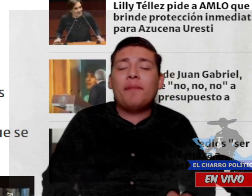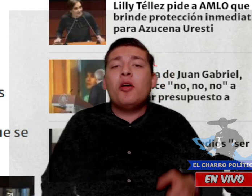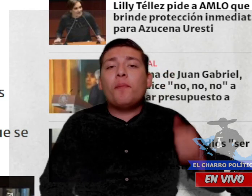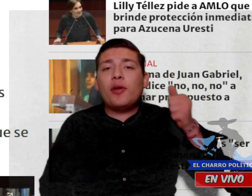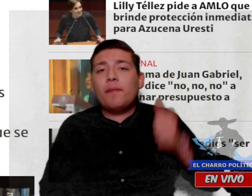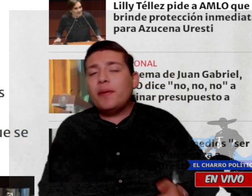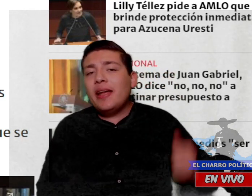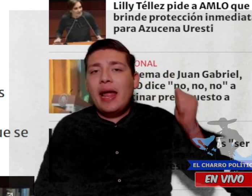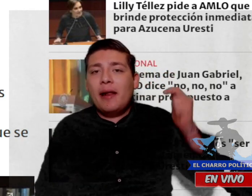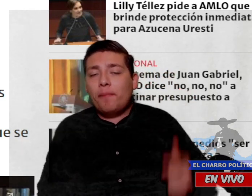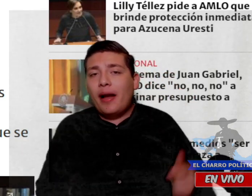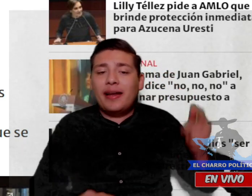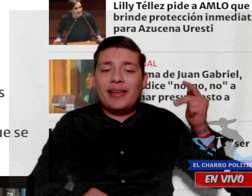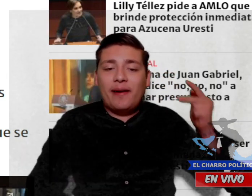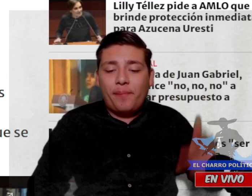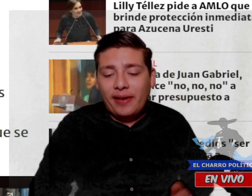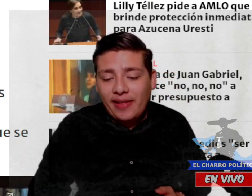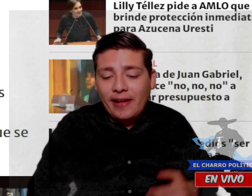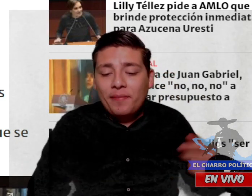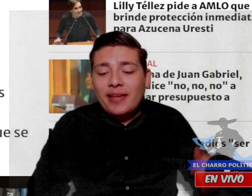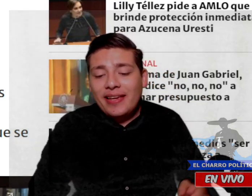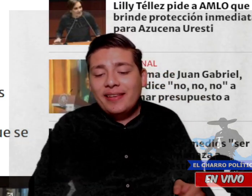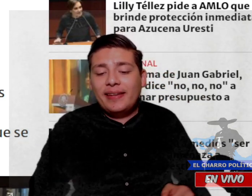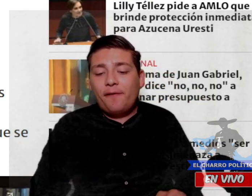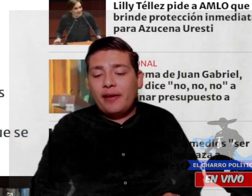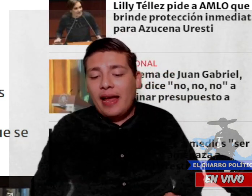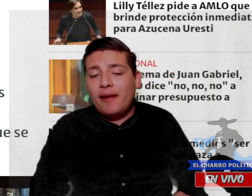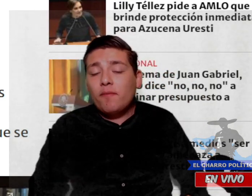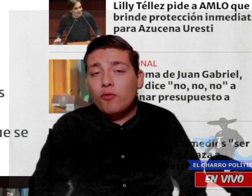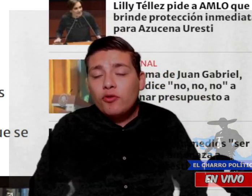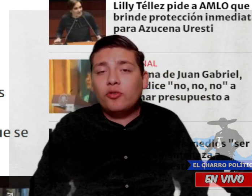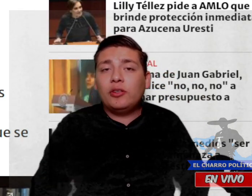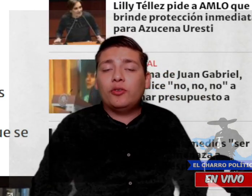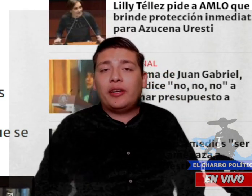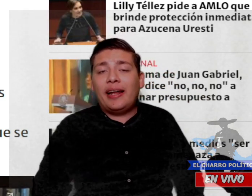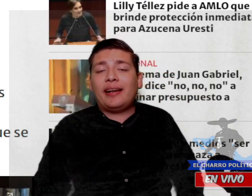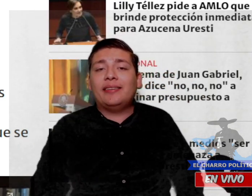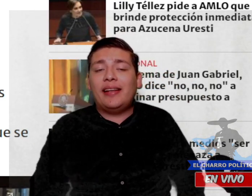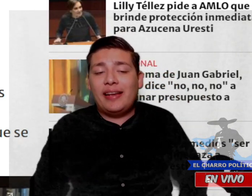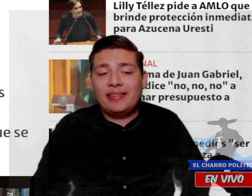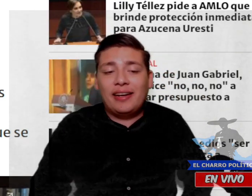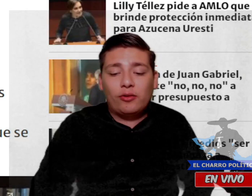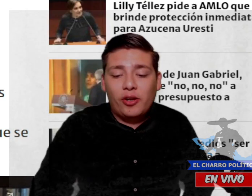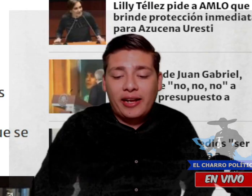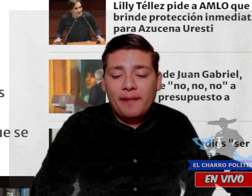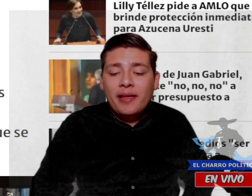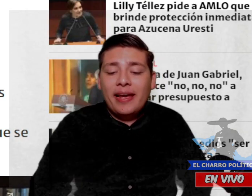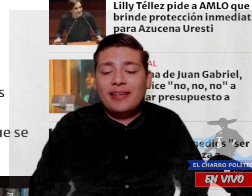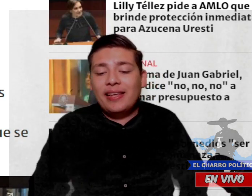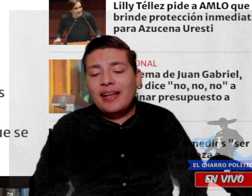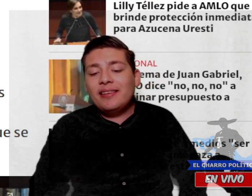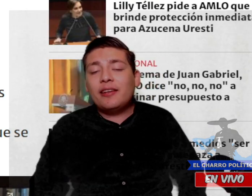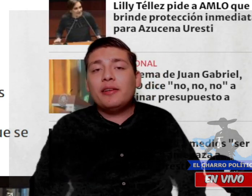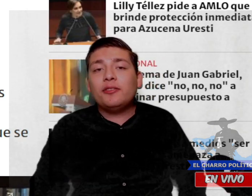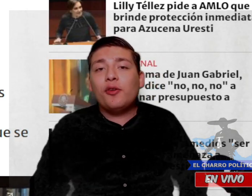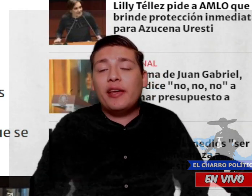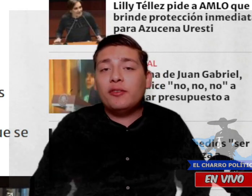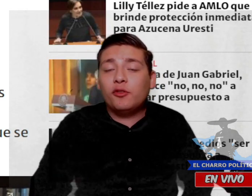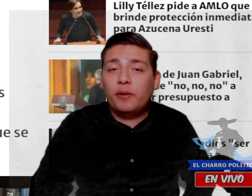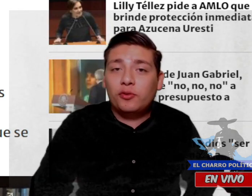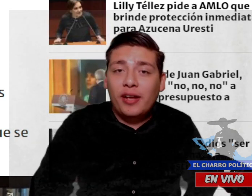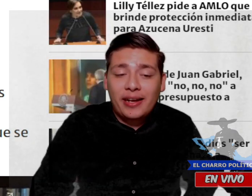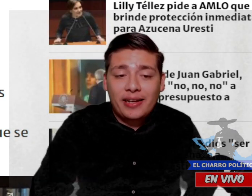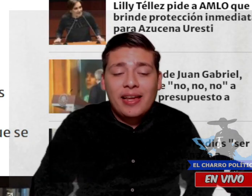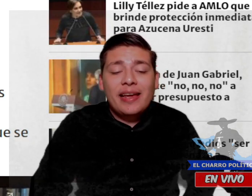encabezada por el PRI, el PAN y el PRD. Y es que al final, muchos de los jerarcas de la iglesia católica están al servicio